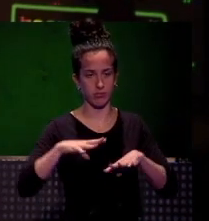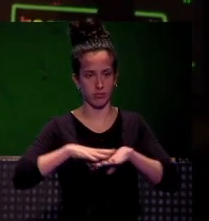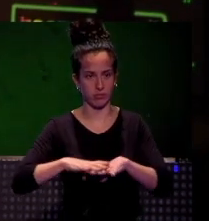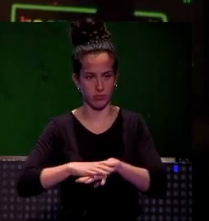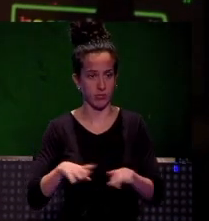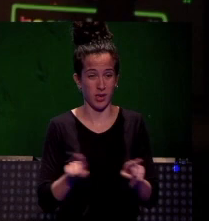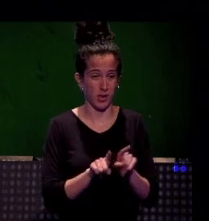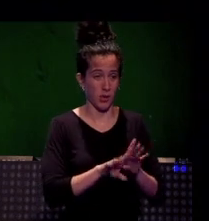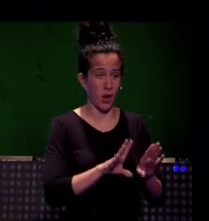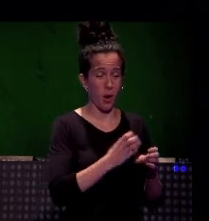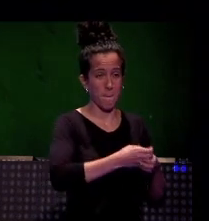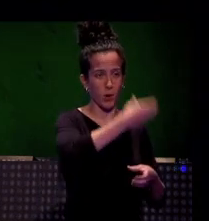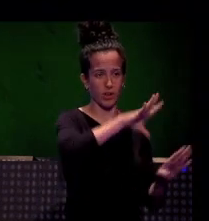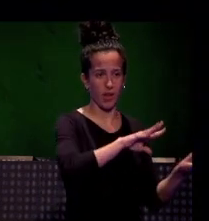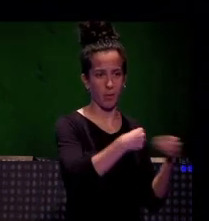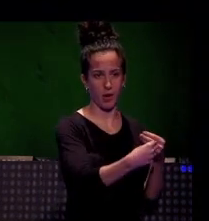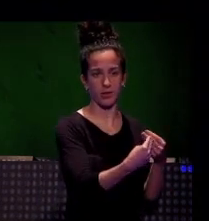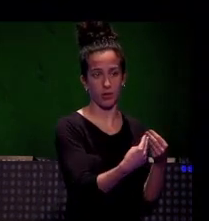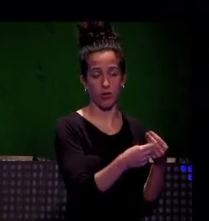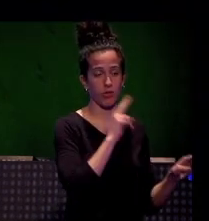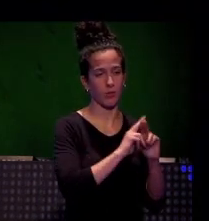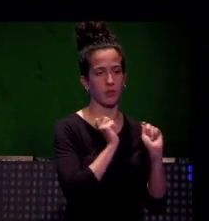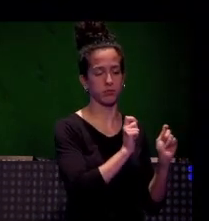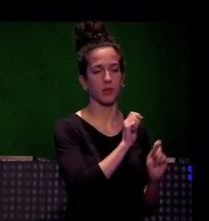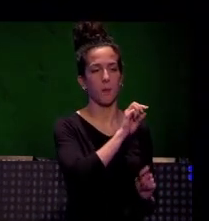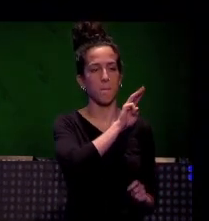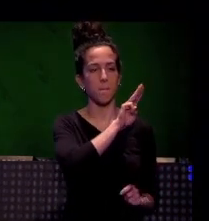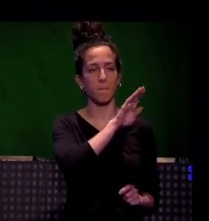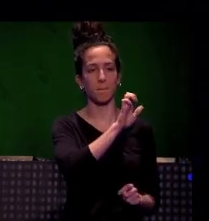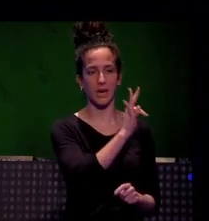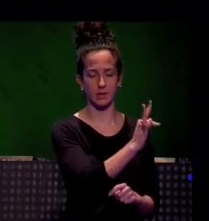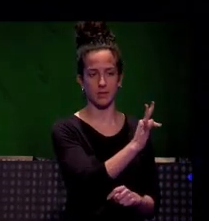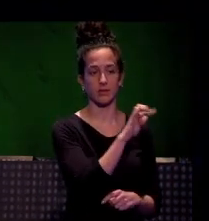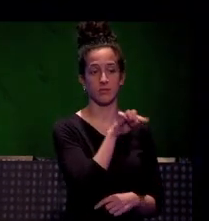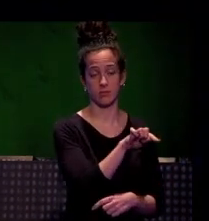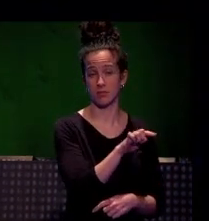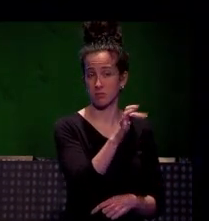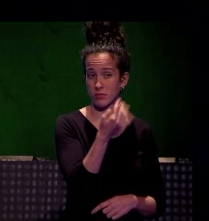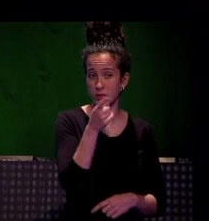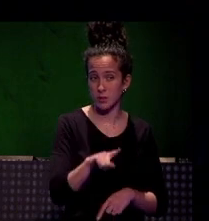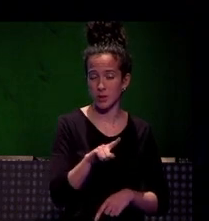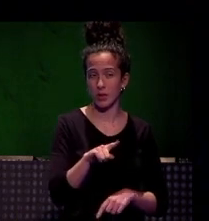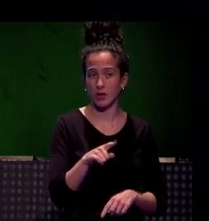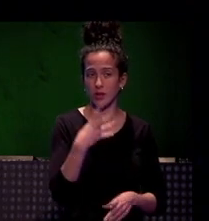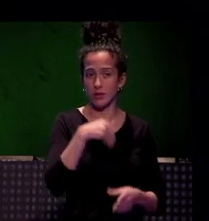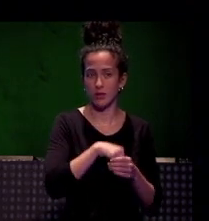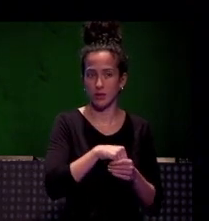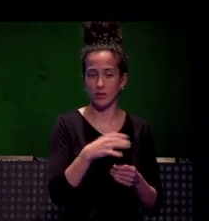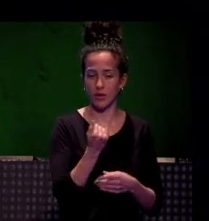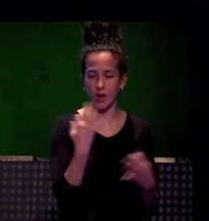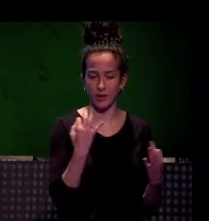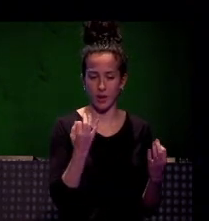plástico que es el plástico que se llama pet incluso tiene chanclas